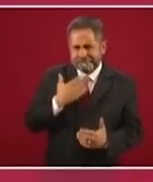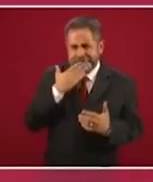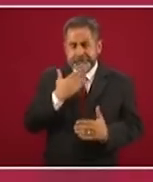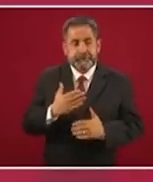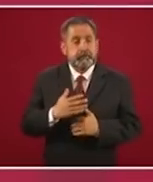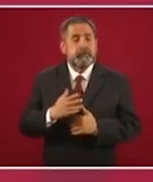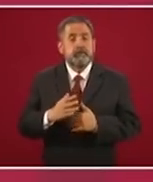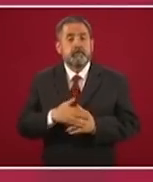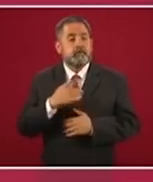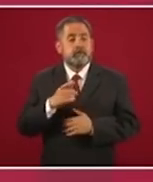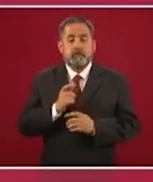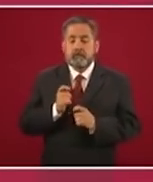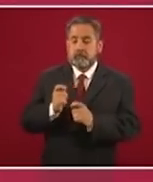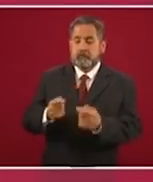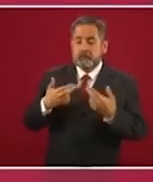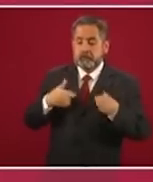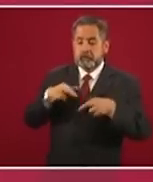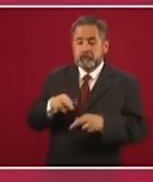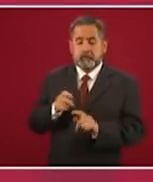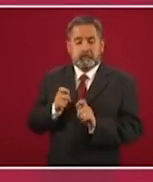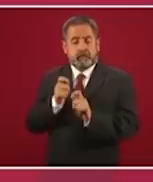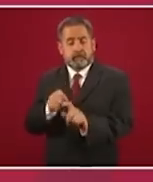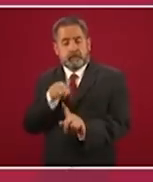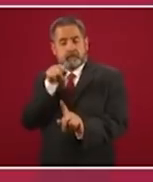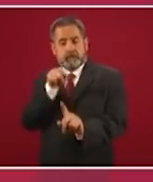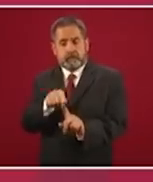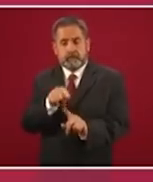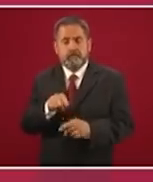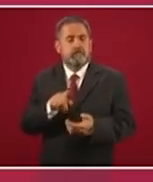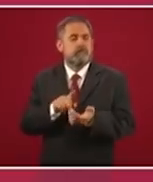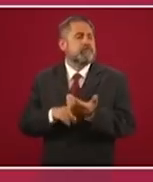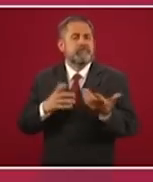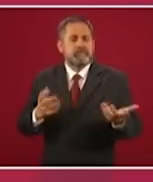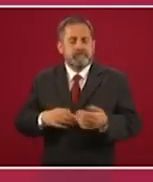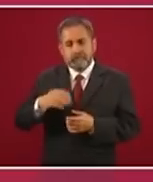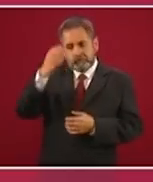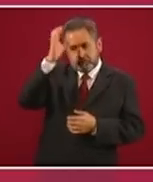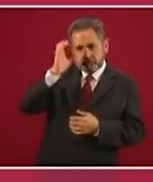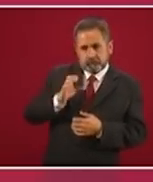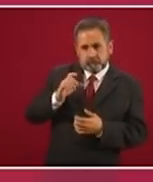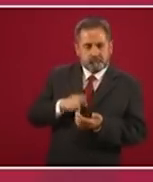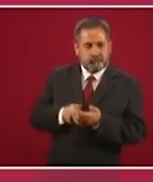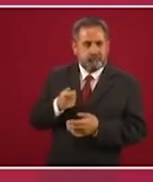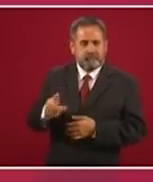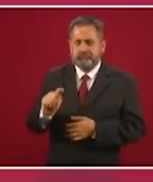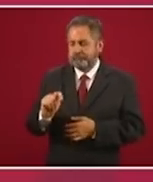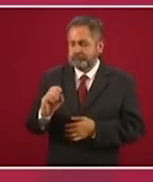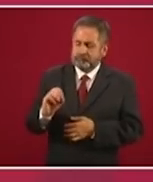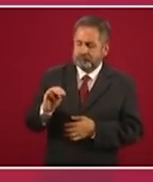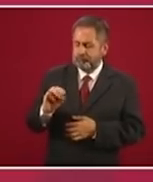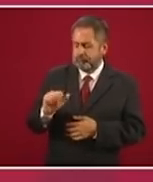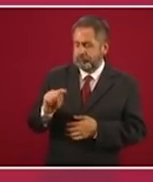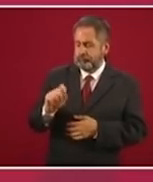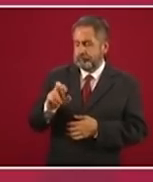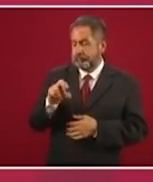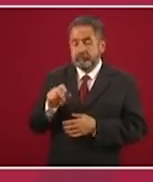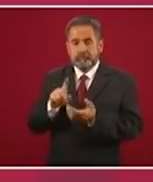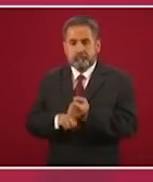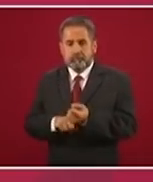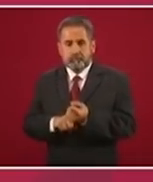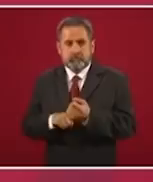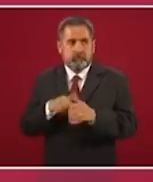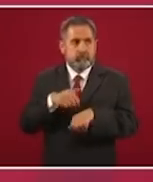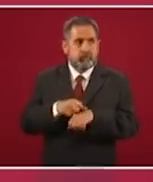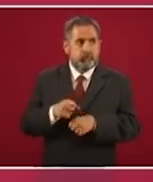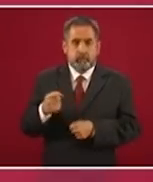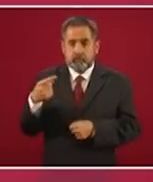nos está representando muy bien Culiacán, Tomateros. No van 1-1,